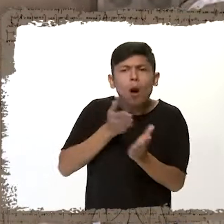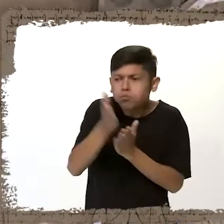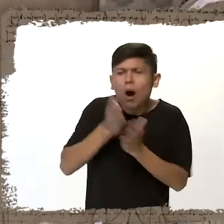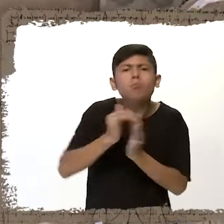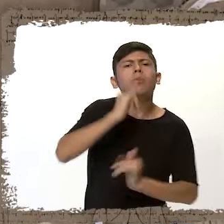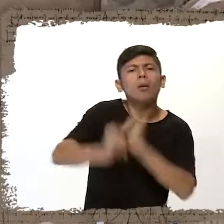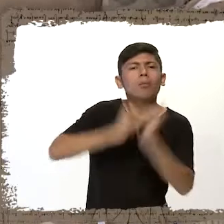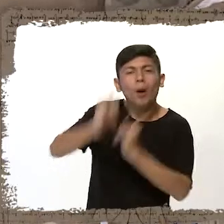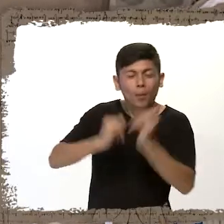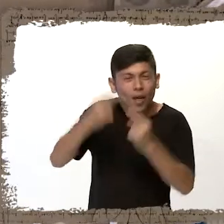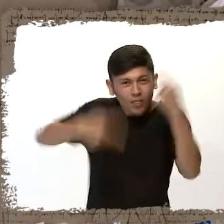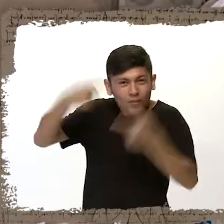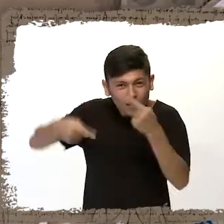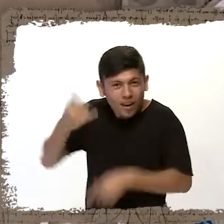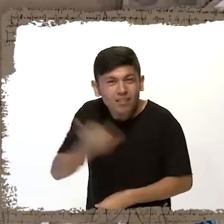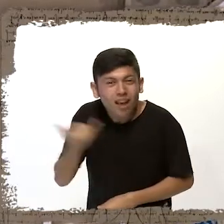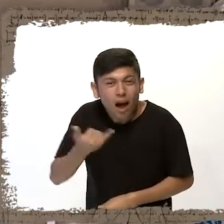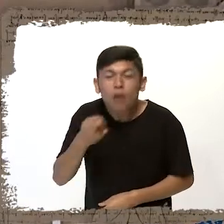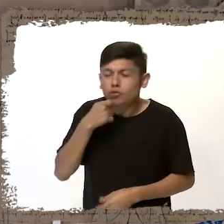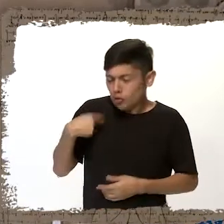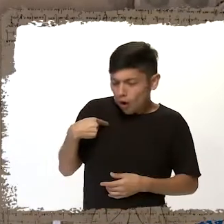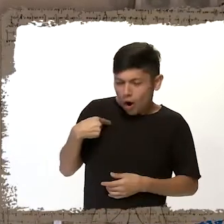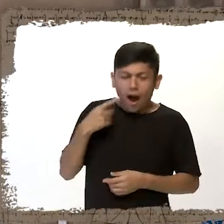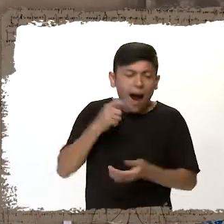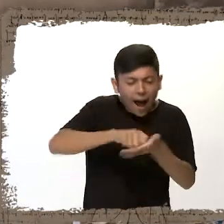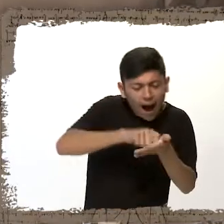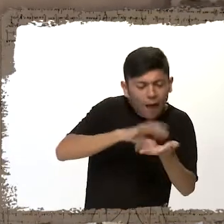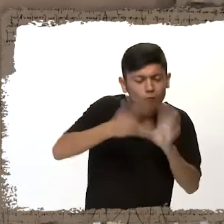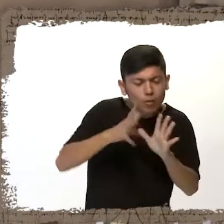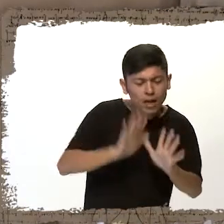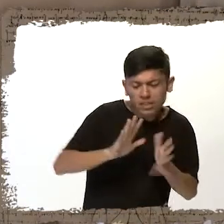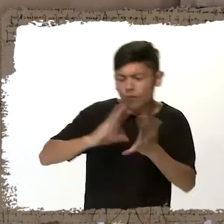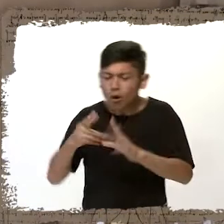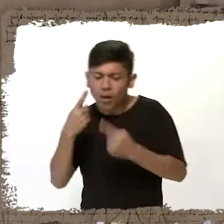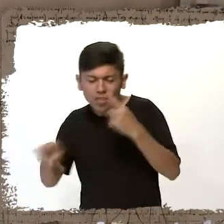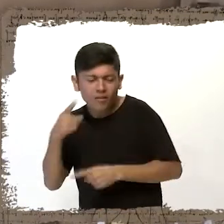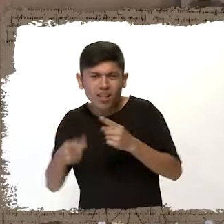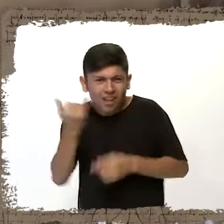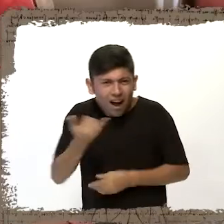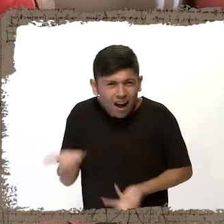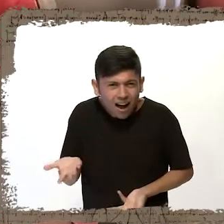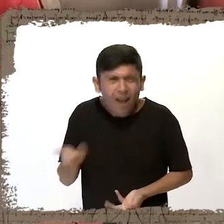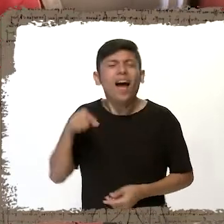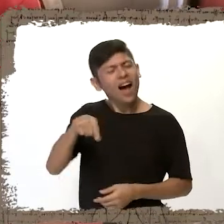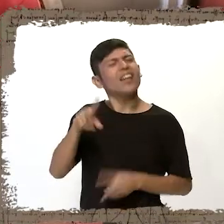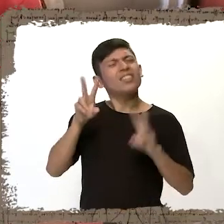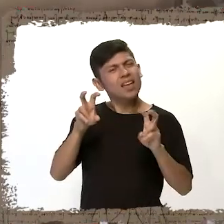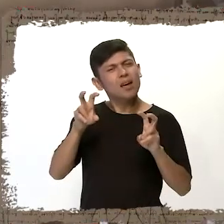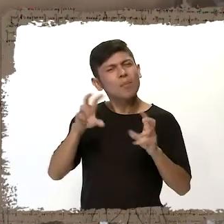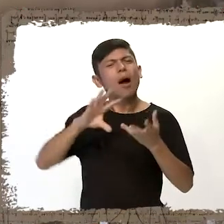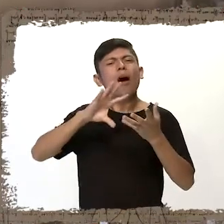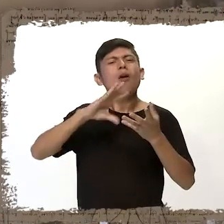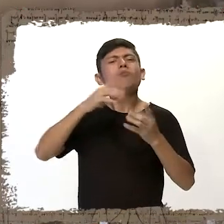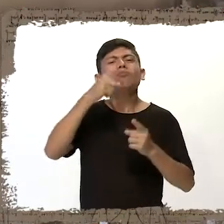formas de contar una historia o un cuento. Y que uno puede decidir si la historia va para acá o si la historia va para allá. Vamos a ver